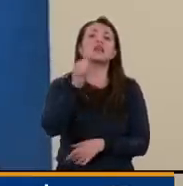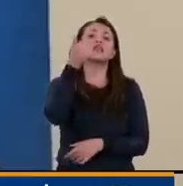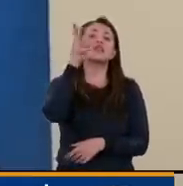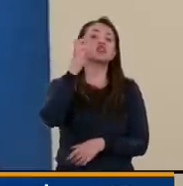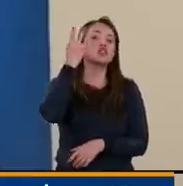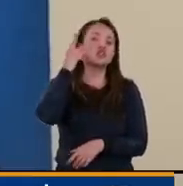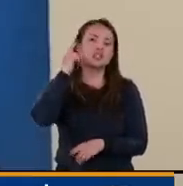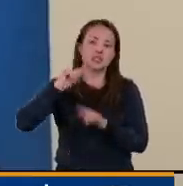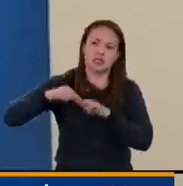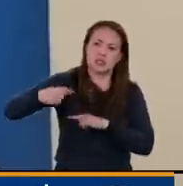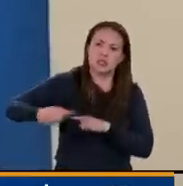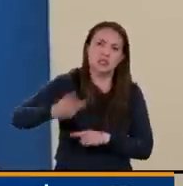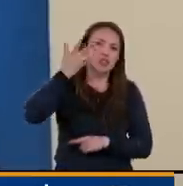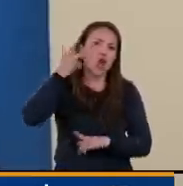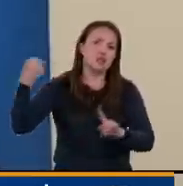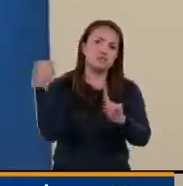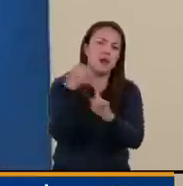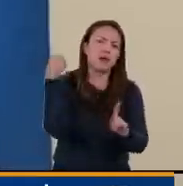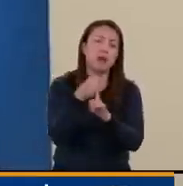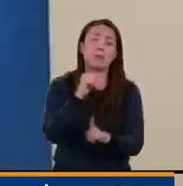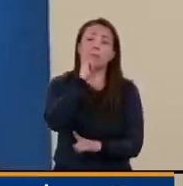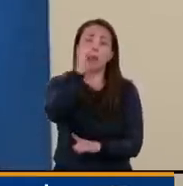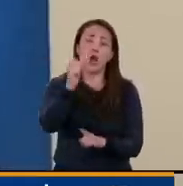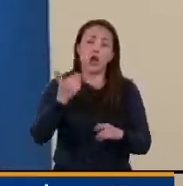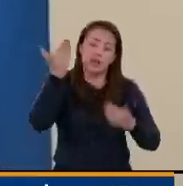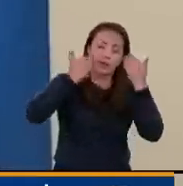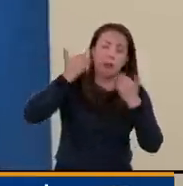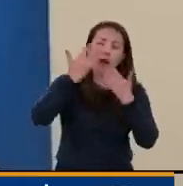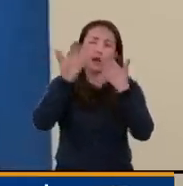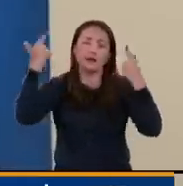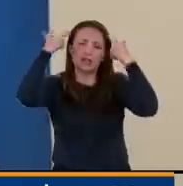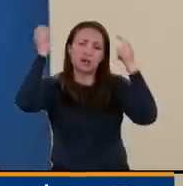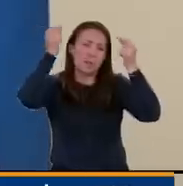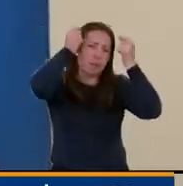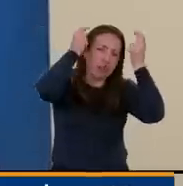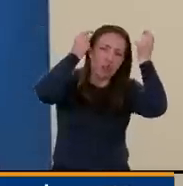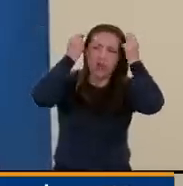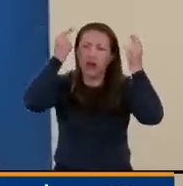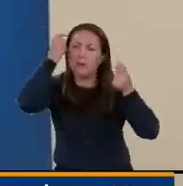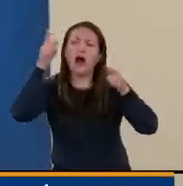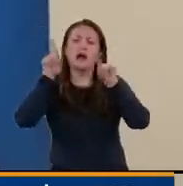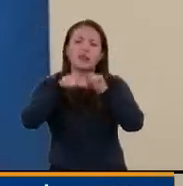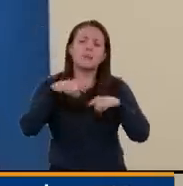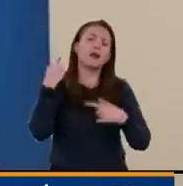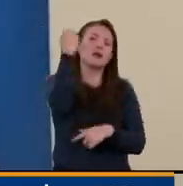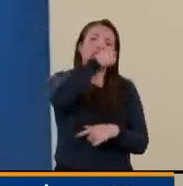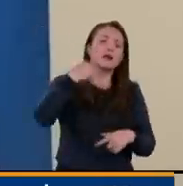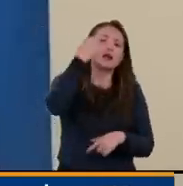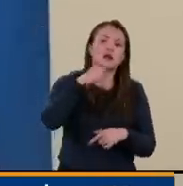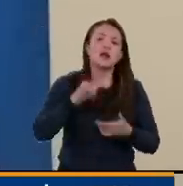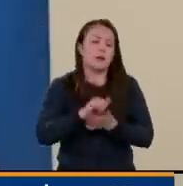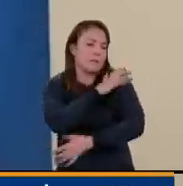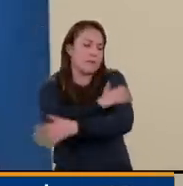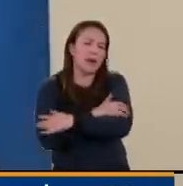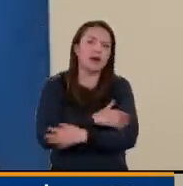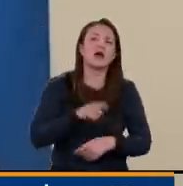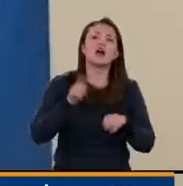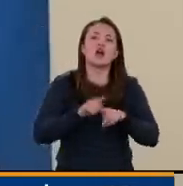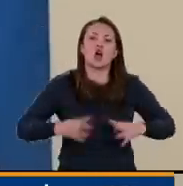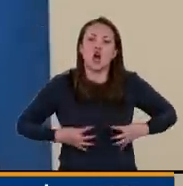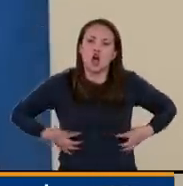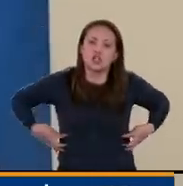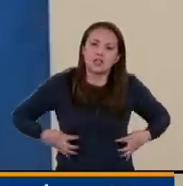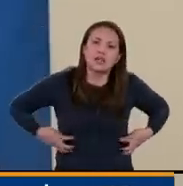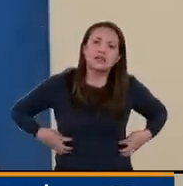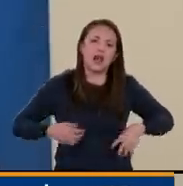días, ocasionándole múltiples heridas y lesiones en la cabeza, rostro, pierna, brazos y costillas. La mujer,